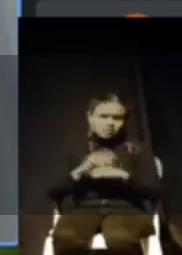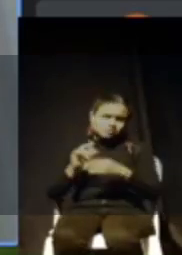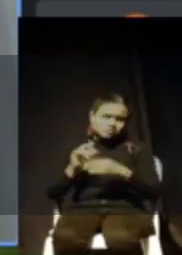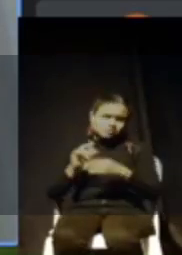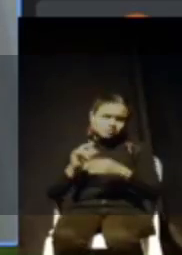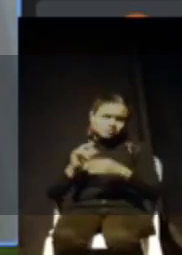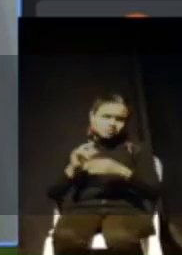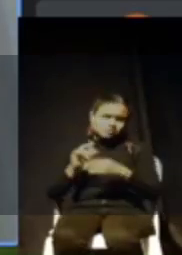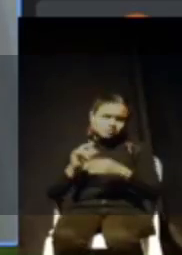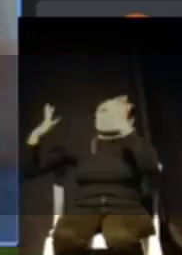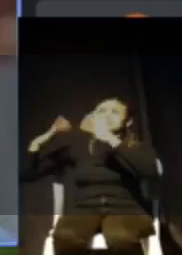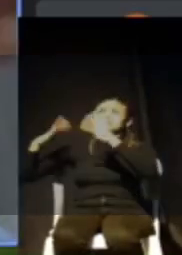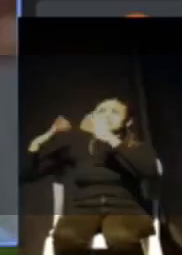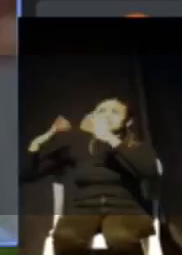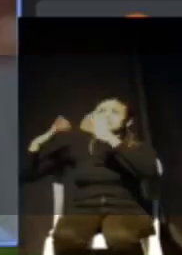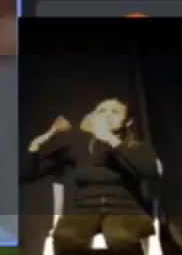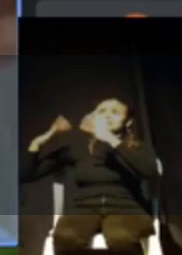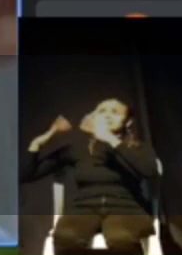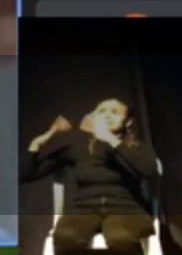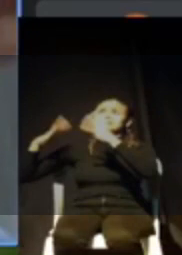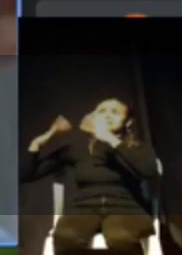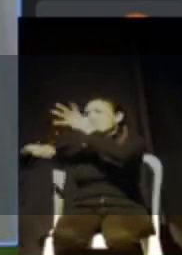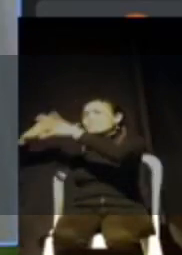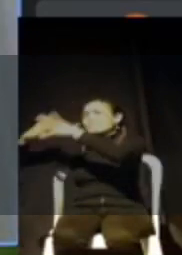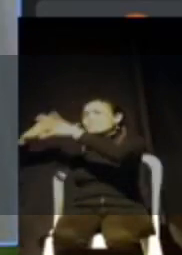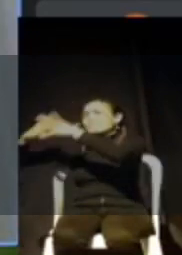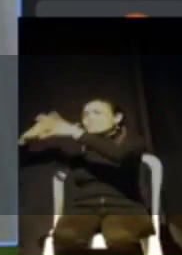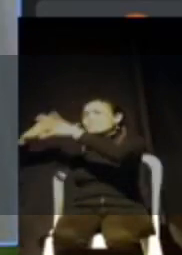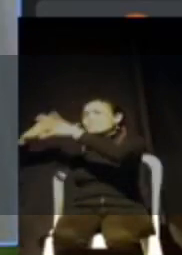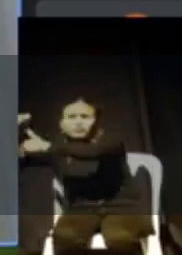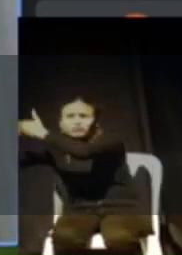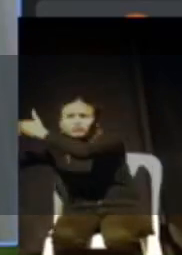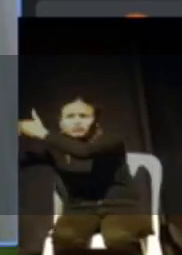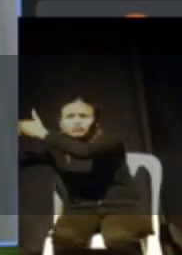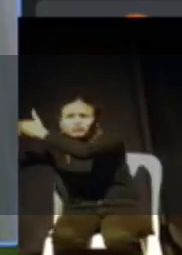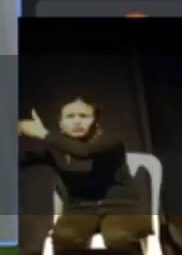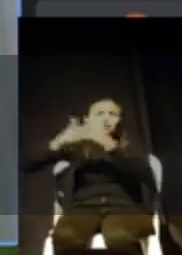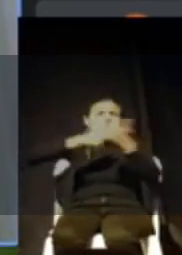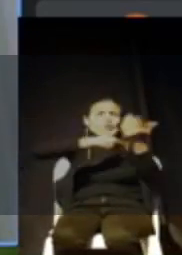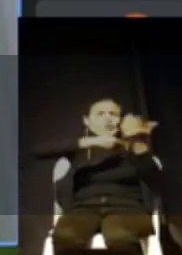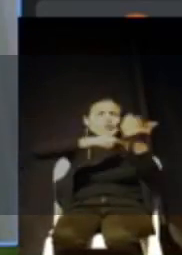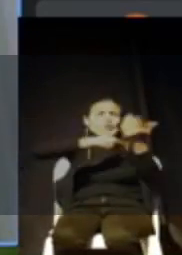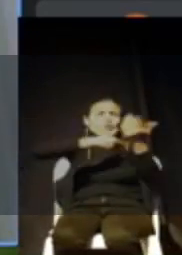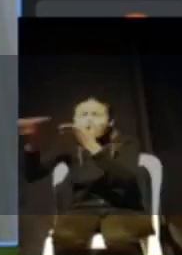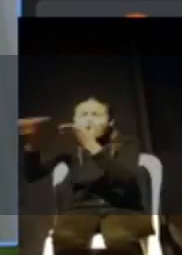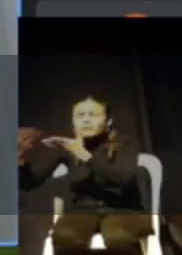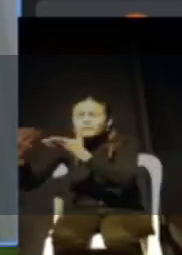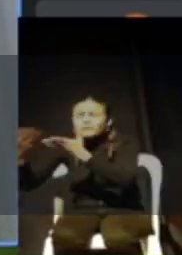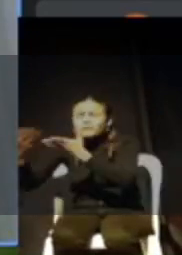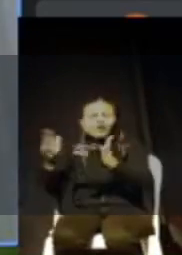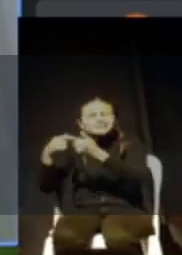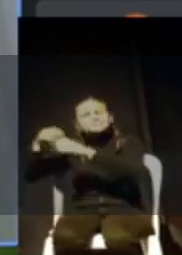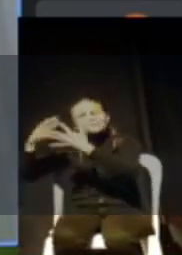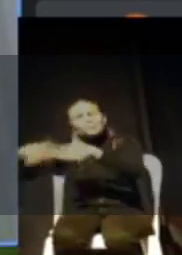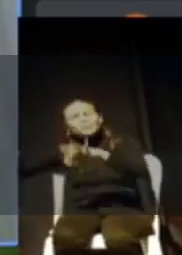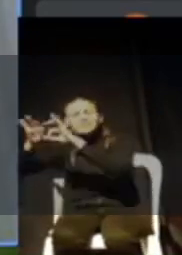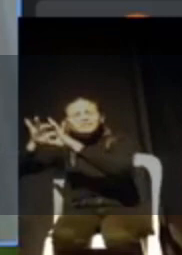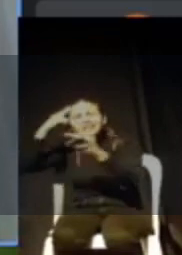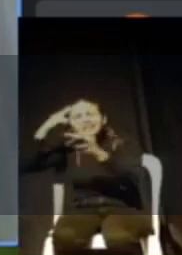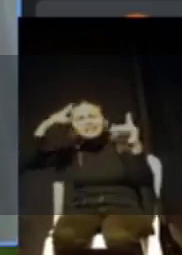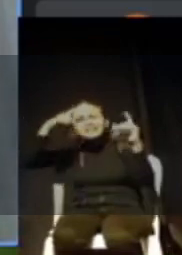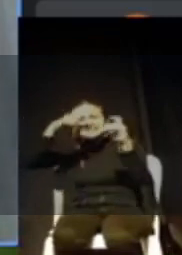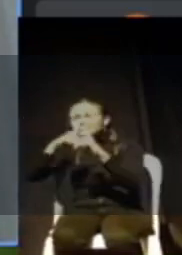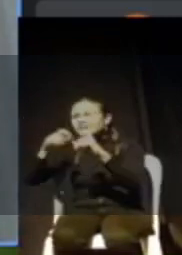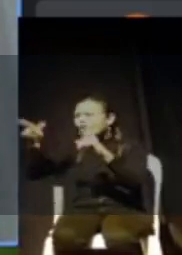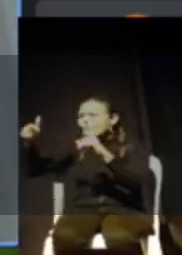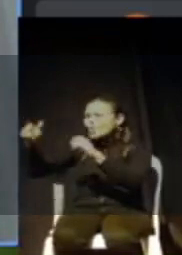globalización del mercado y el consumo, sino de la globalización de la cultura y del pensamiento.